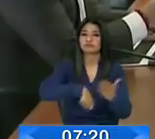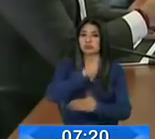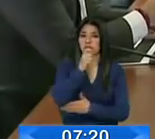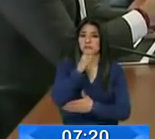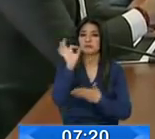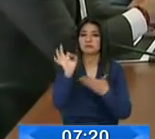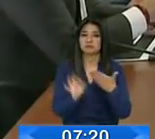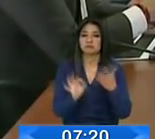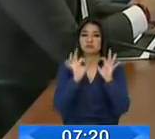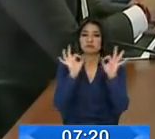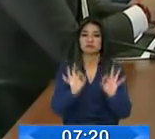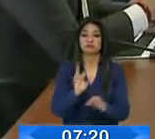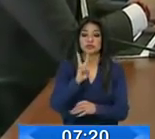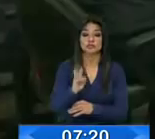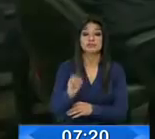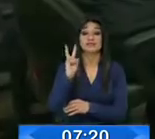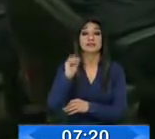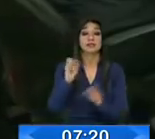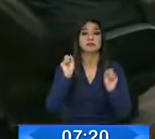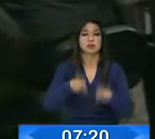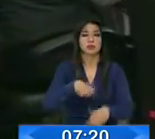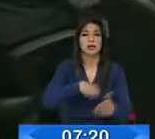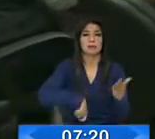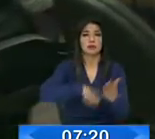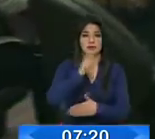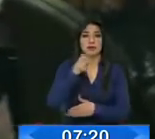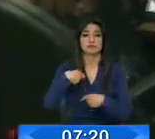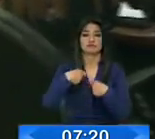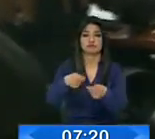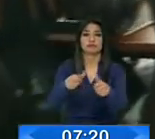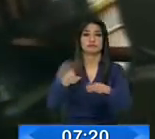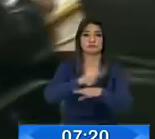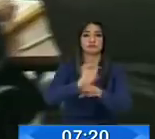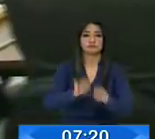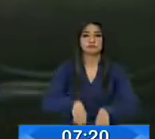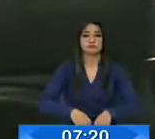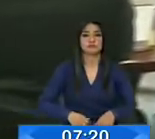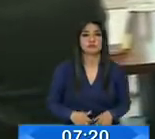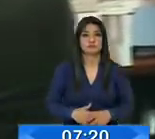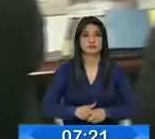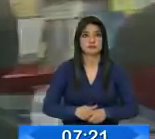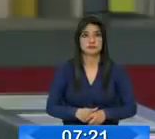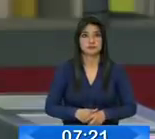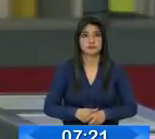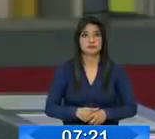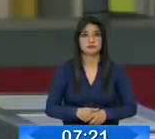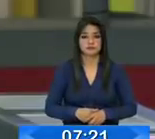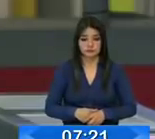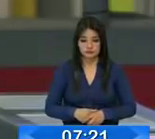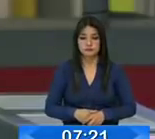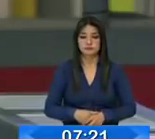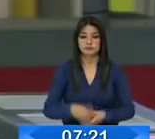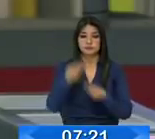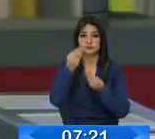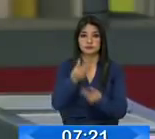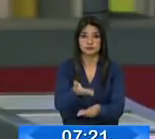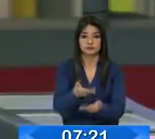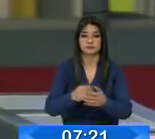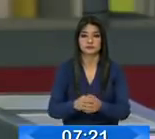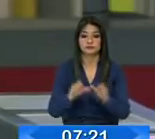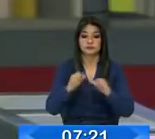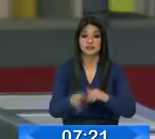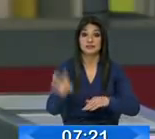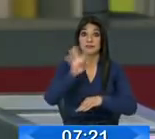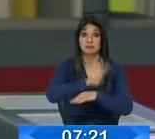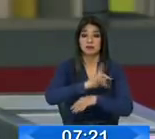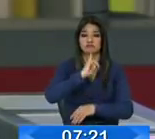proforma presupuestaria 2020, que será enviada al Pleno, informó Marilyn Jaramillo. Este puede contarles que la Asamblea califica